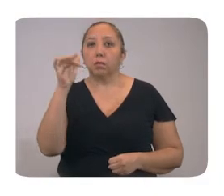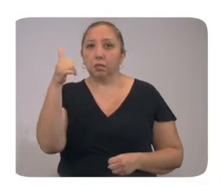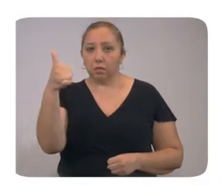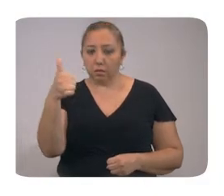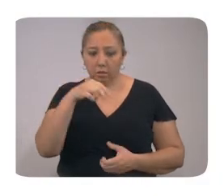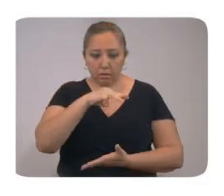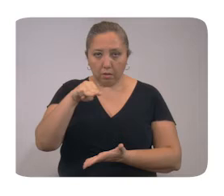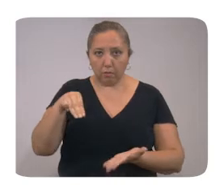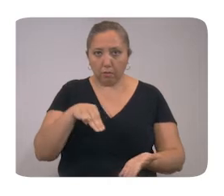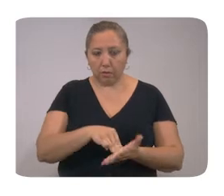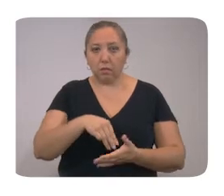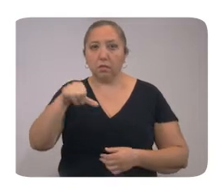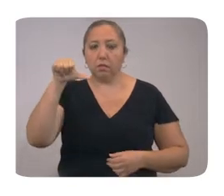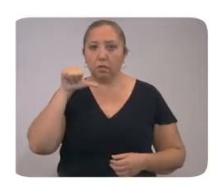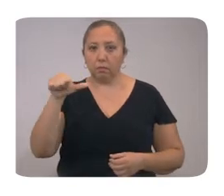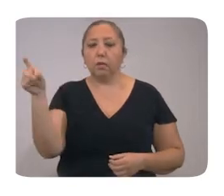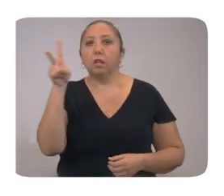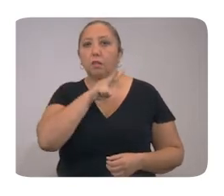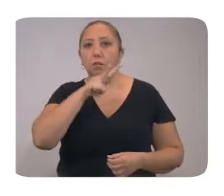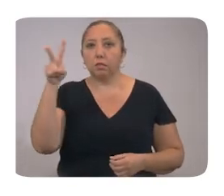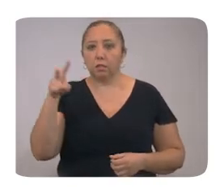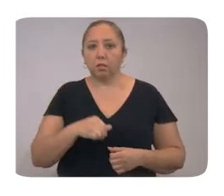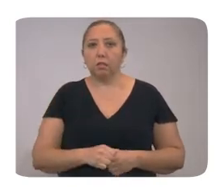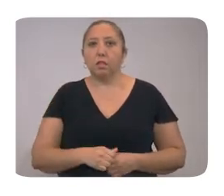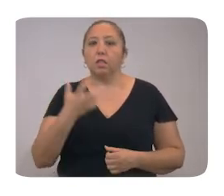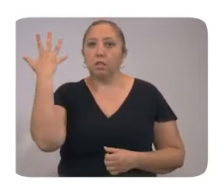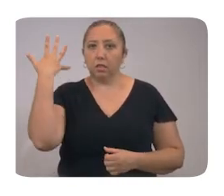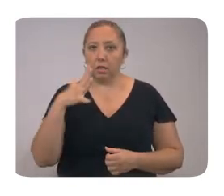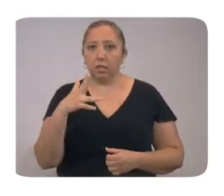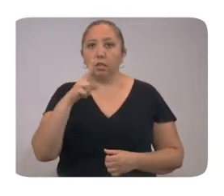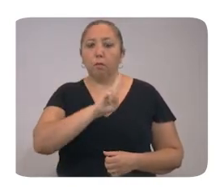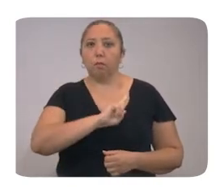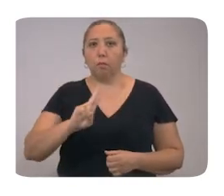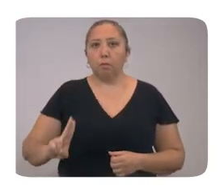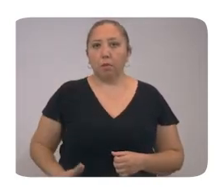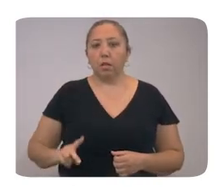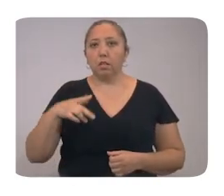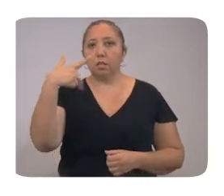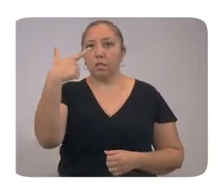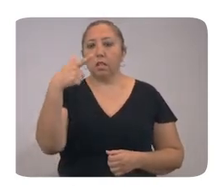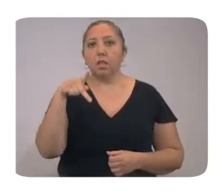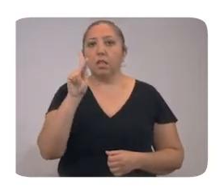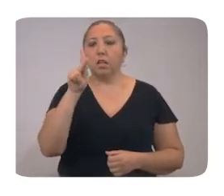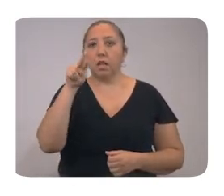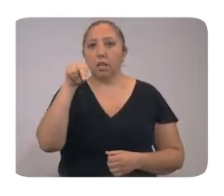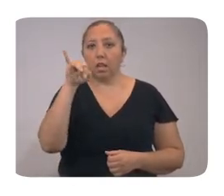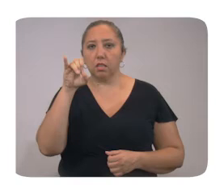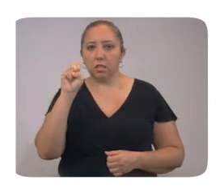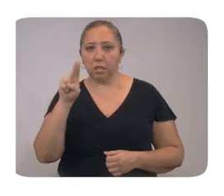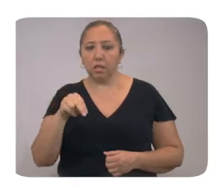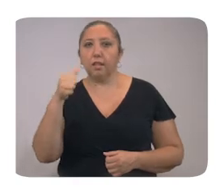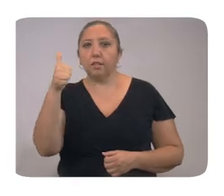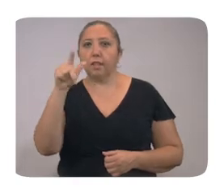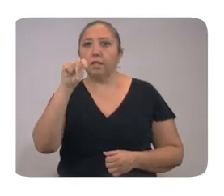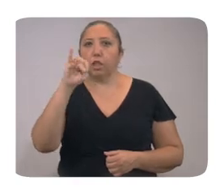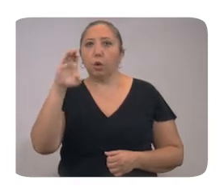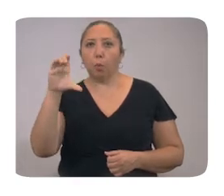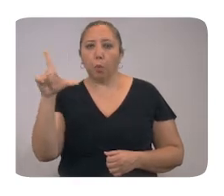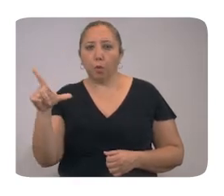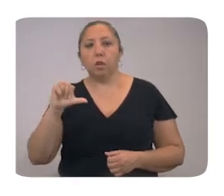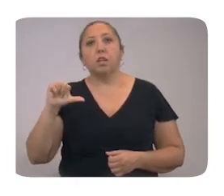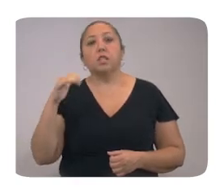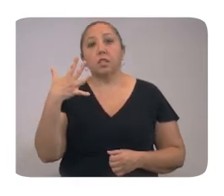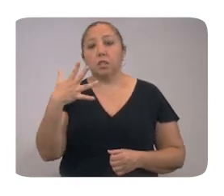246 en Mérida, 16 en Valladolid, 10 en Umán, 7 en Canacín, 6 en Ticul, 5